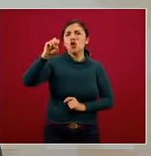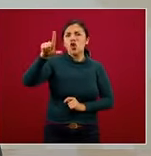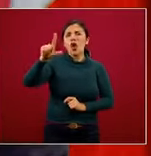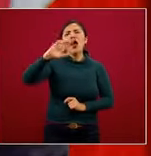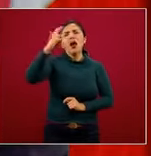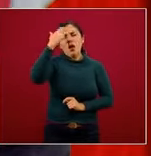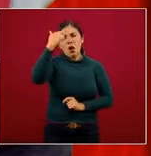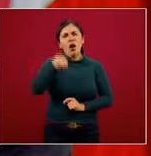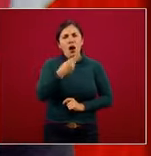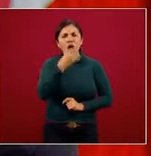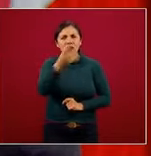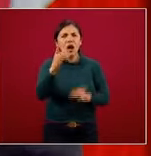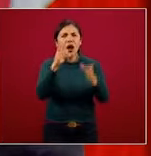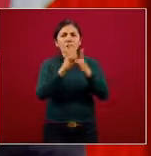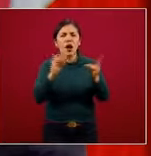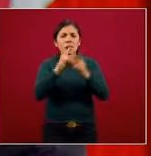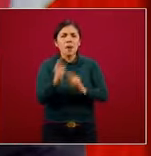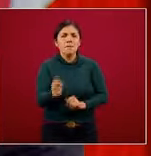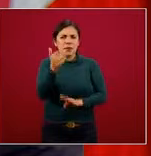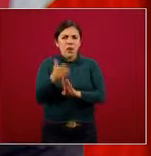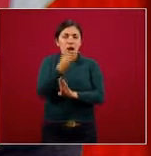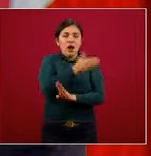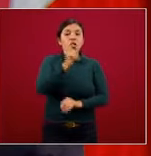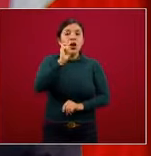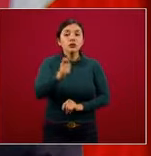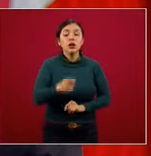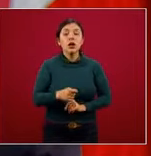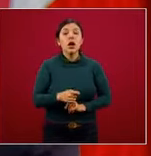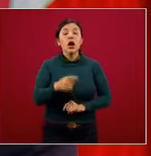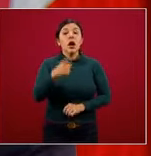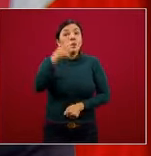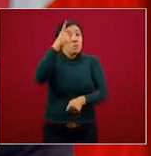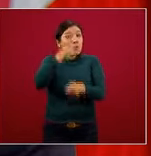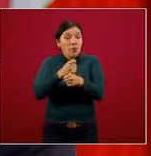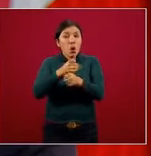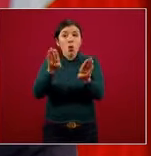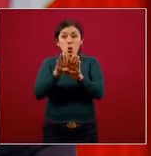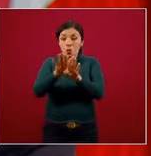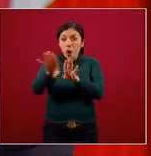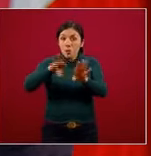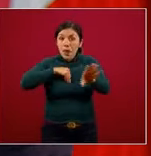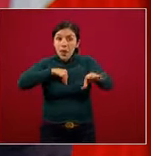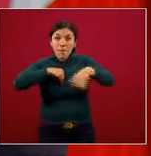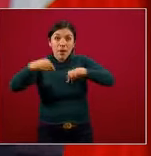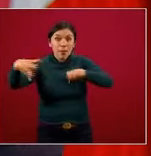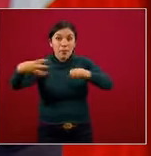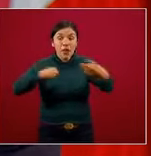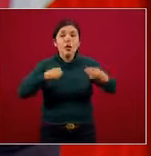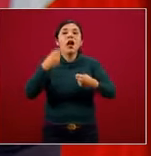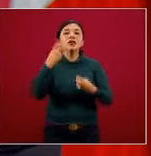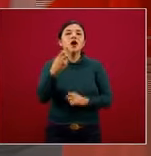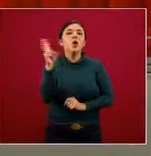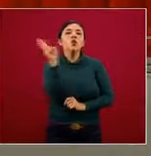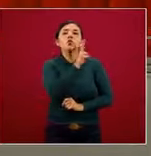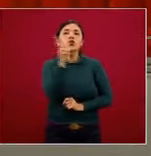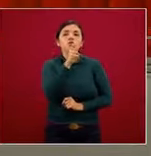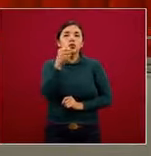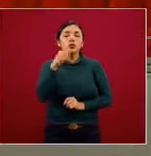cuando comentamos desde el principio que la vía de transmisión del virus es por la vía